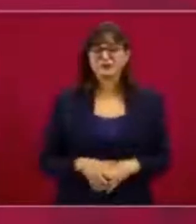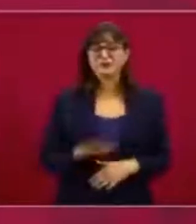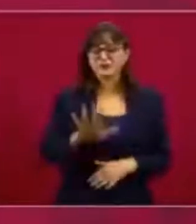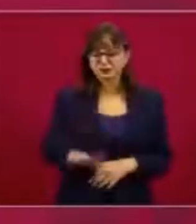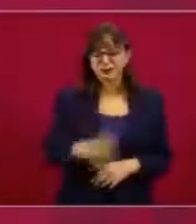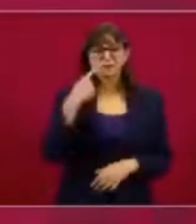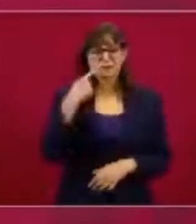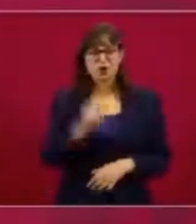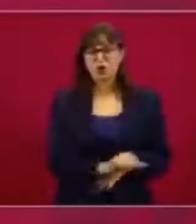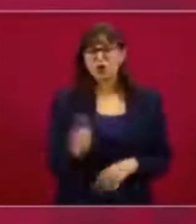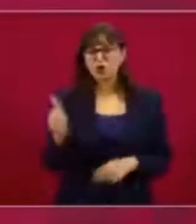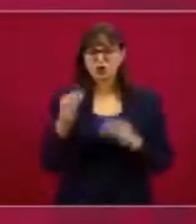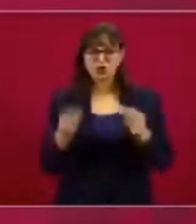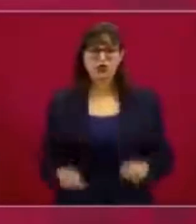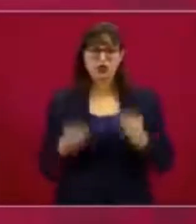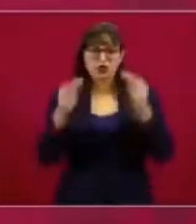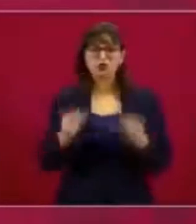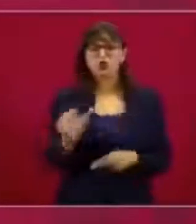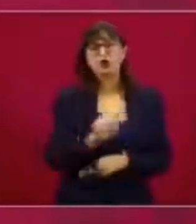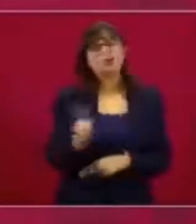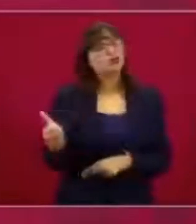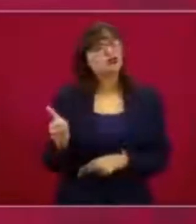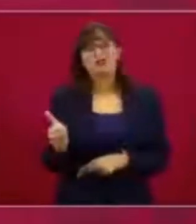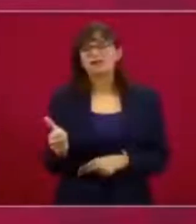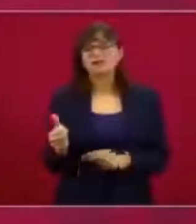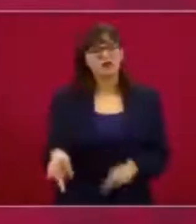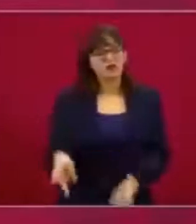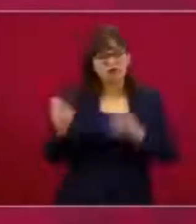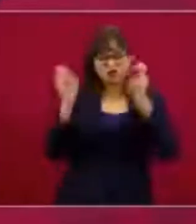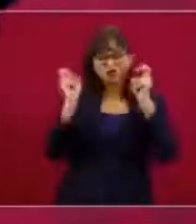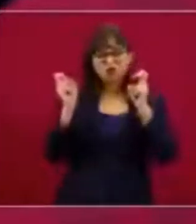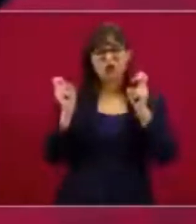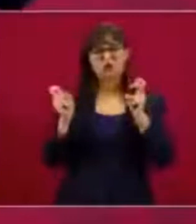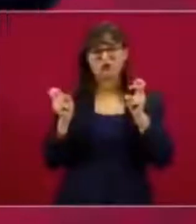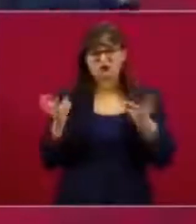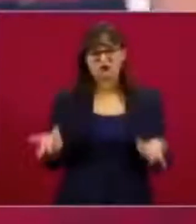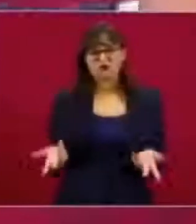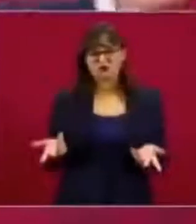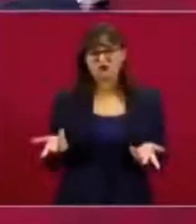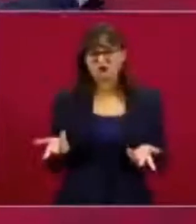negocio, la verdad, otra tranza, para que la gente